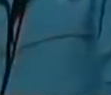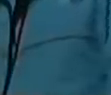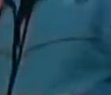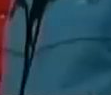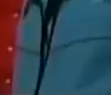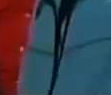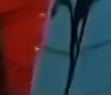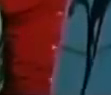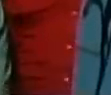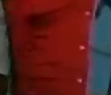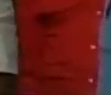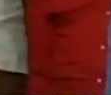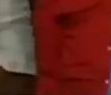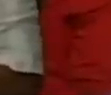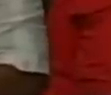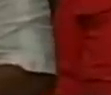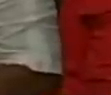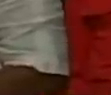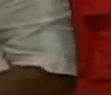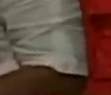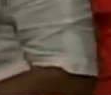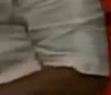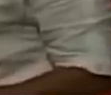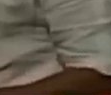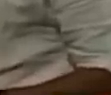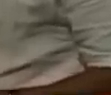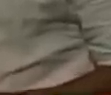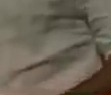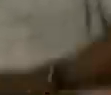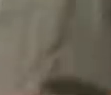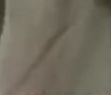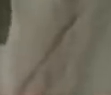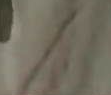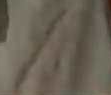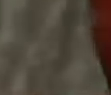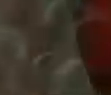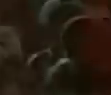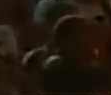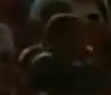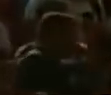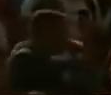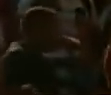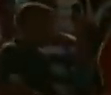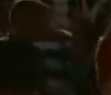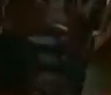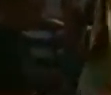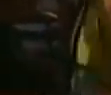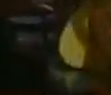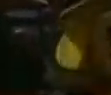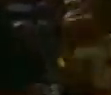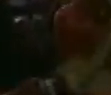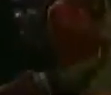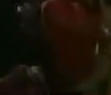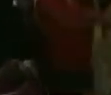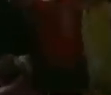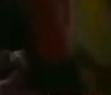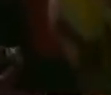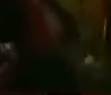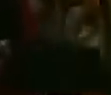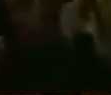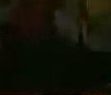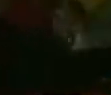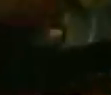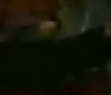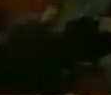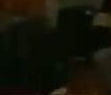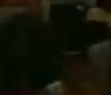Vamos a poner una musiquita, vamos a recibir al presidente con música ahí, camarada. ¡Que viva la patria! ¡Que viva el comandante eterno